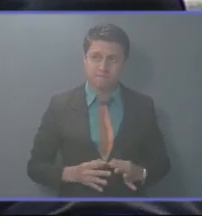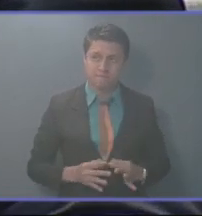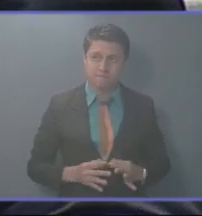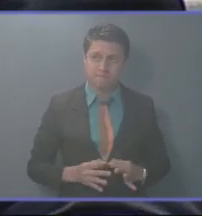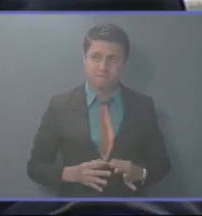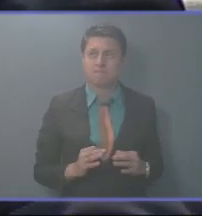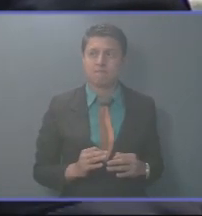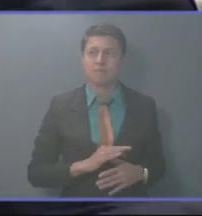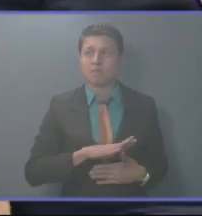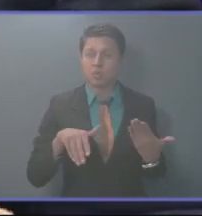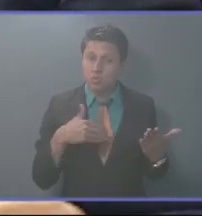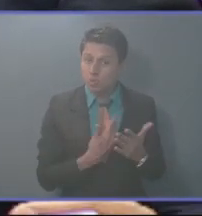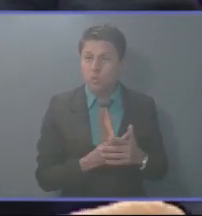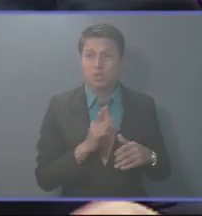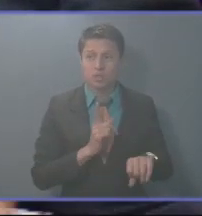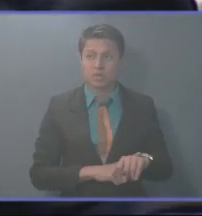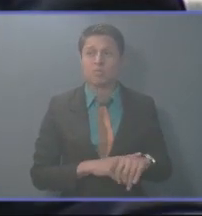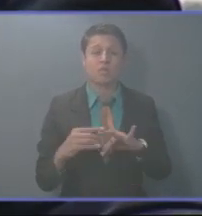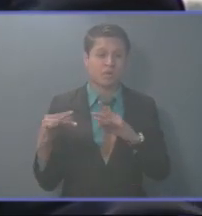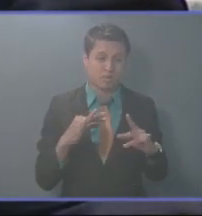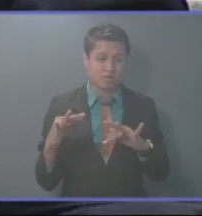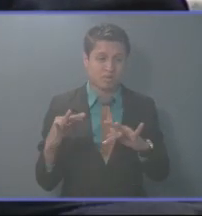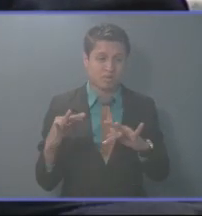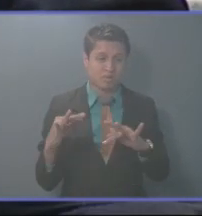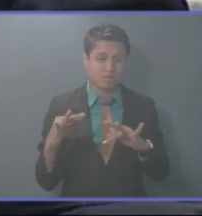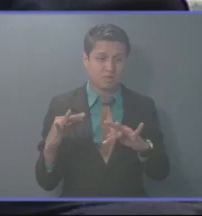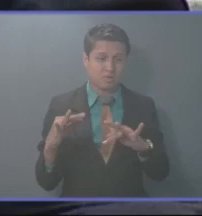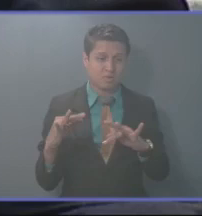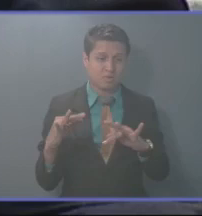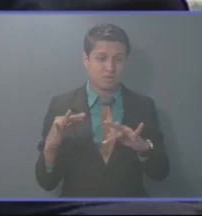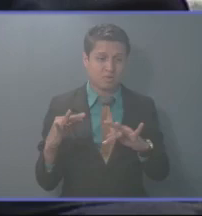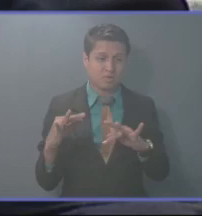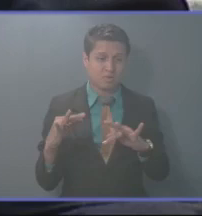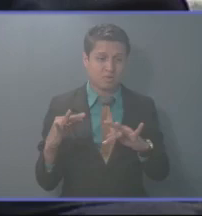sucedidos durante el conflicto armado.